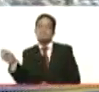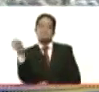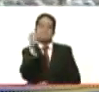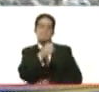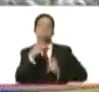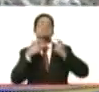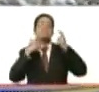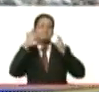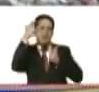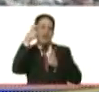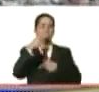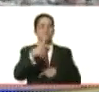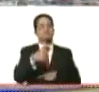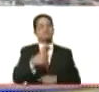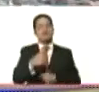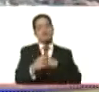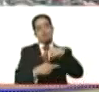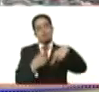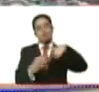revolución.